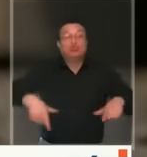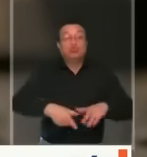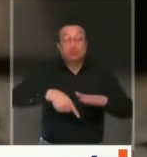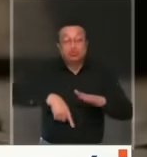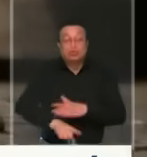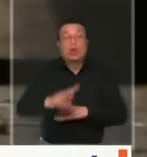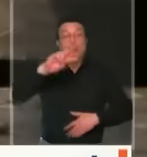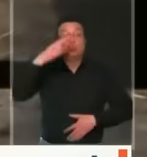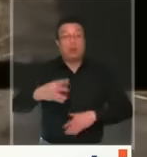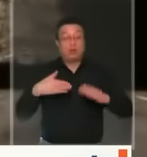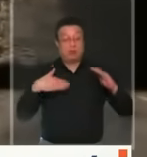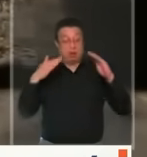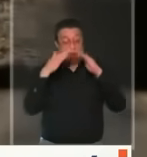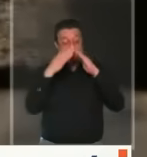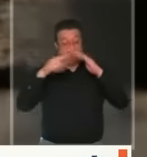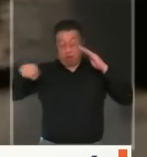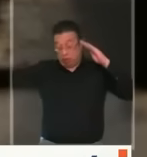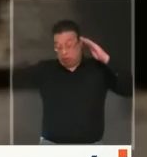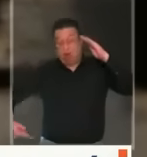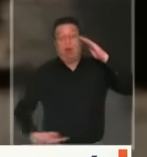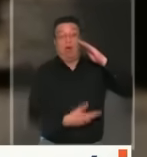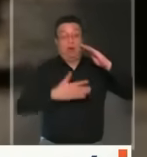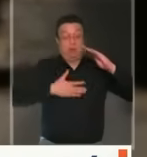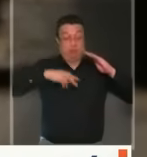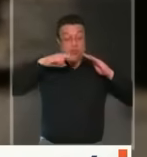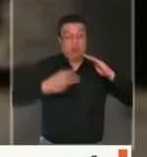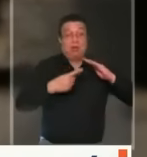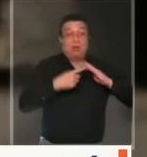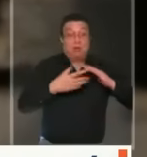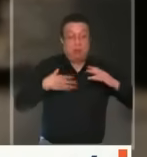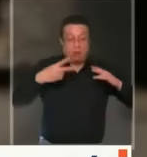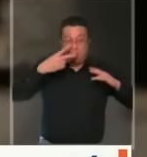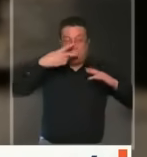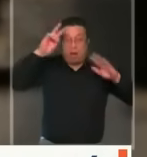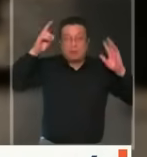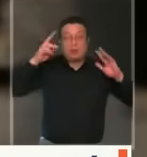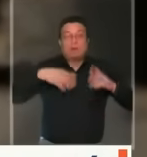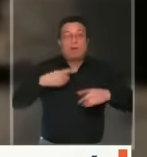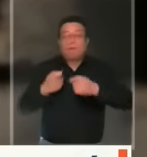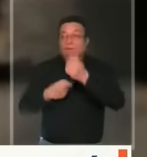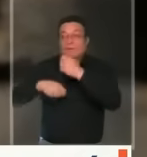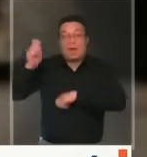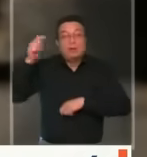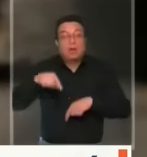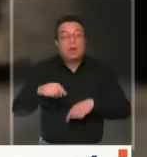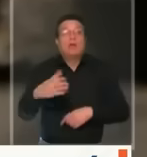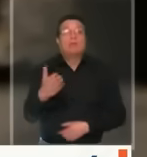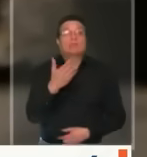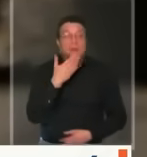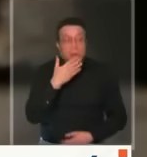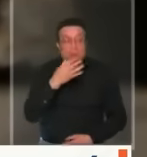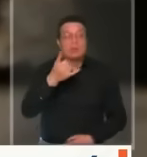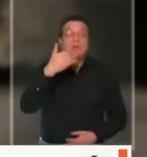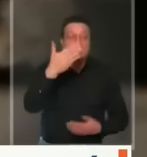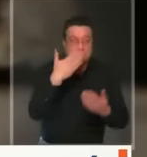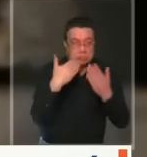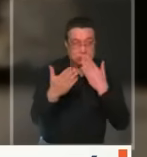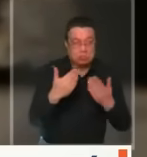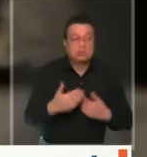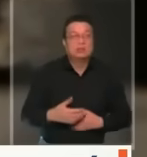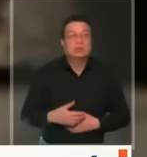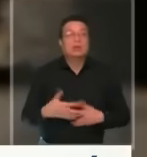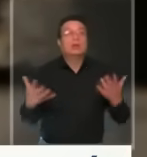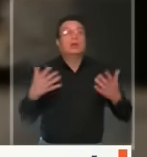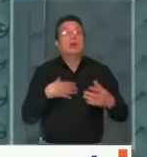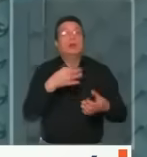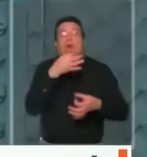del terreno donde se inició la excavación y que supuestamente lo habían vendido, también nos hablaron. Yo no te puedo hablar, es decir, hay una